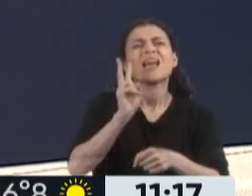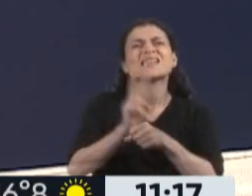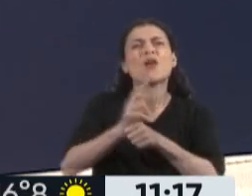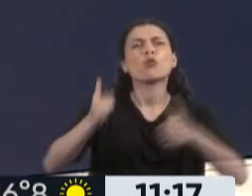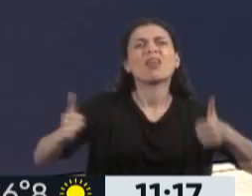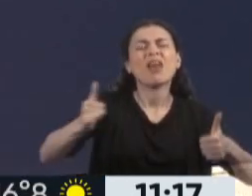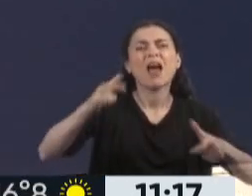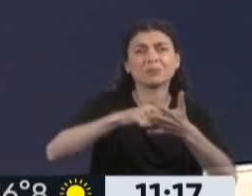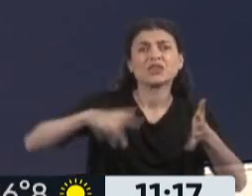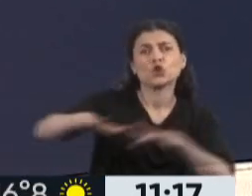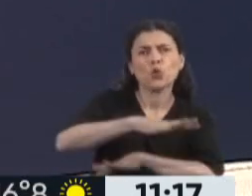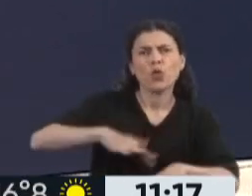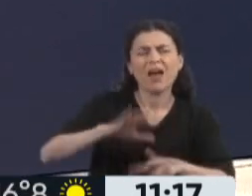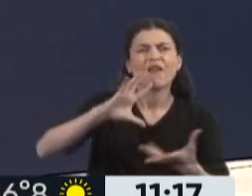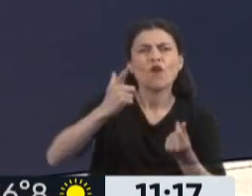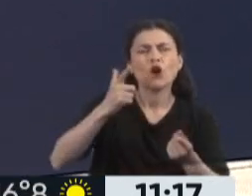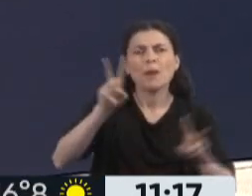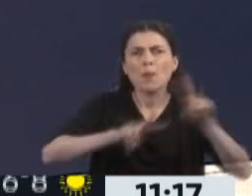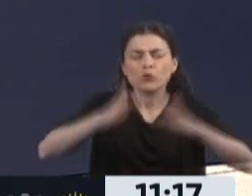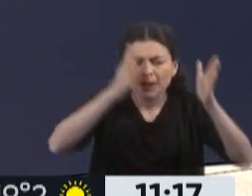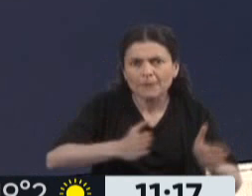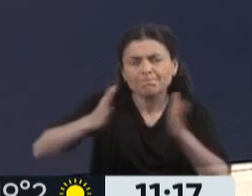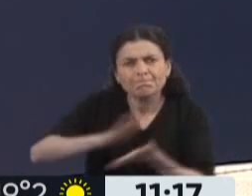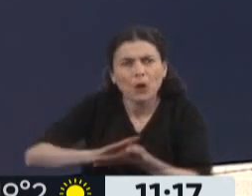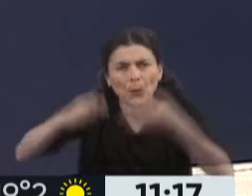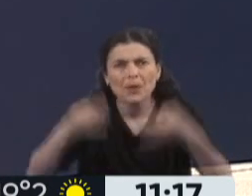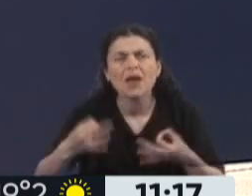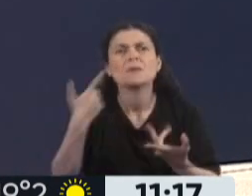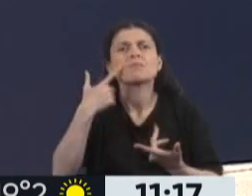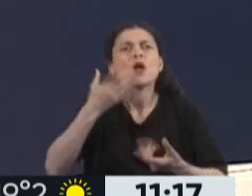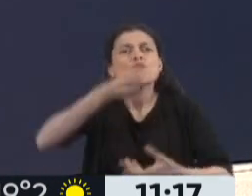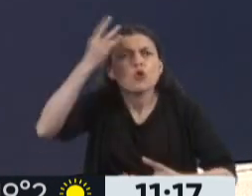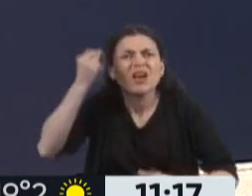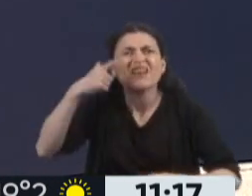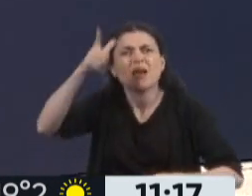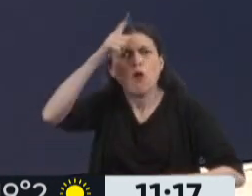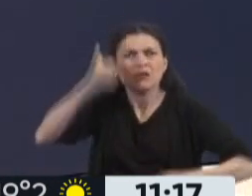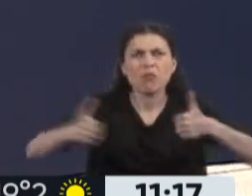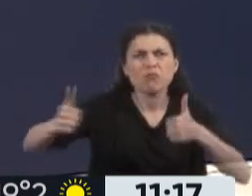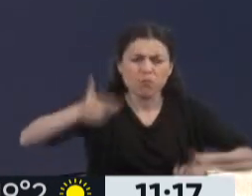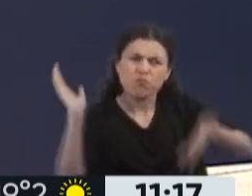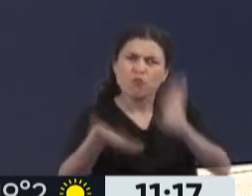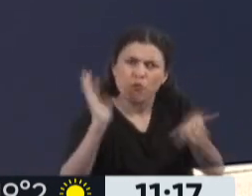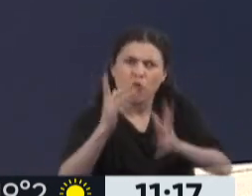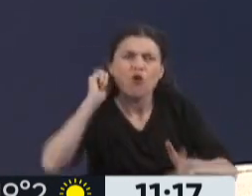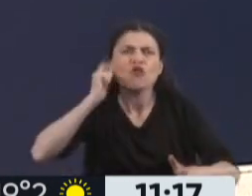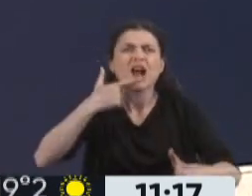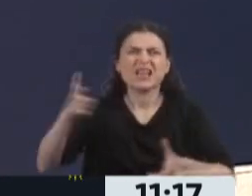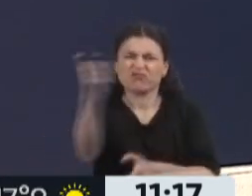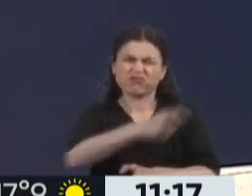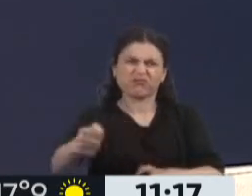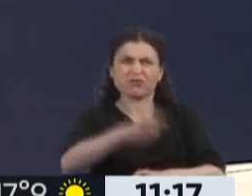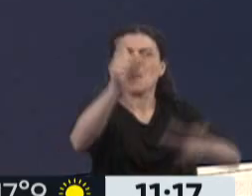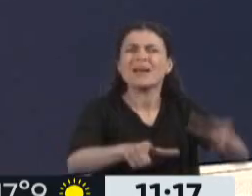para ordenar. En muchos casos hay represión, ¿no se podría buscar no golpear y no vaciar a la gente? Segunda